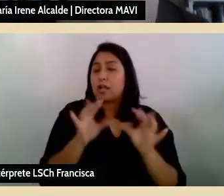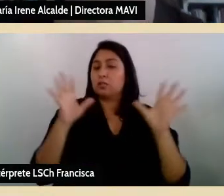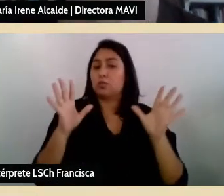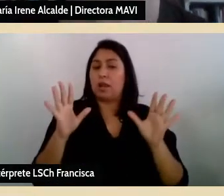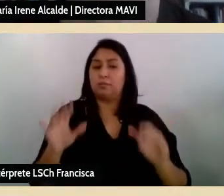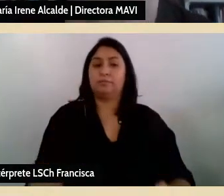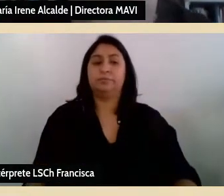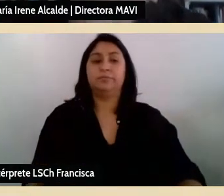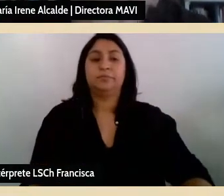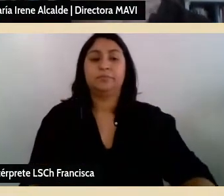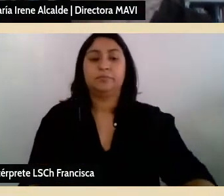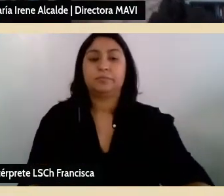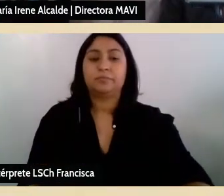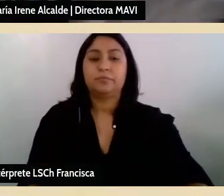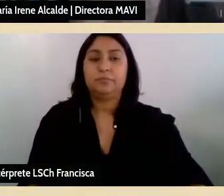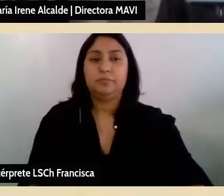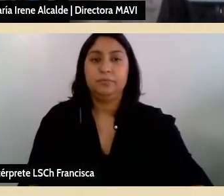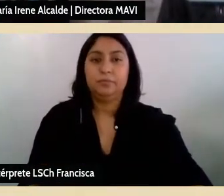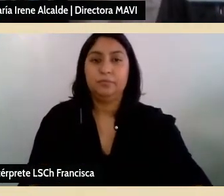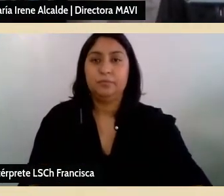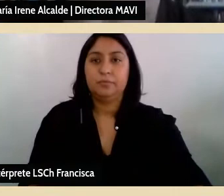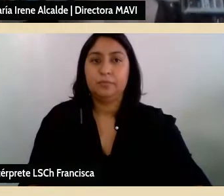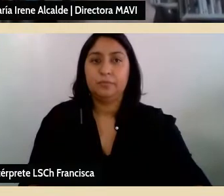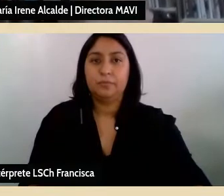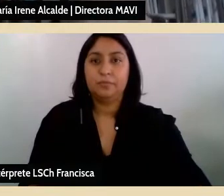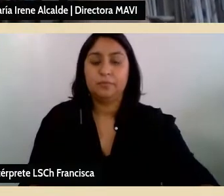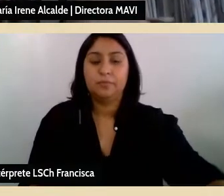Hola, hola Esteban. Bueno, hola a todos.